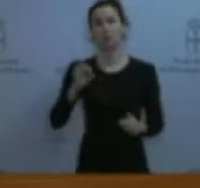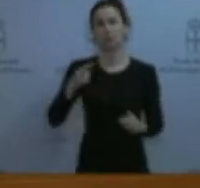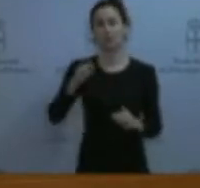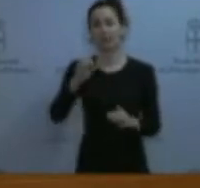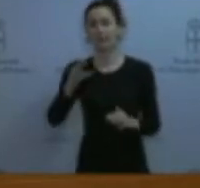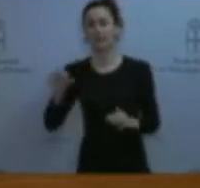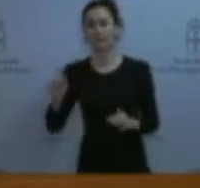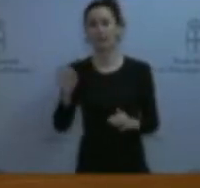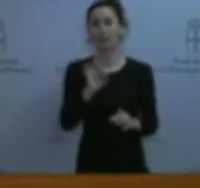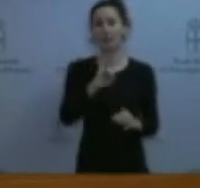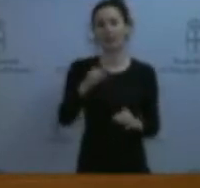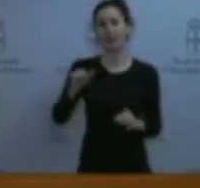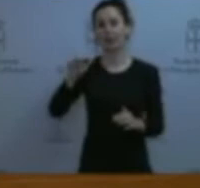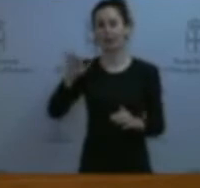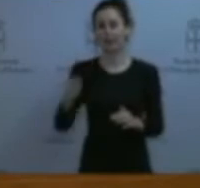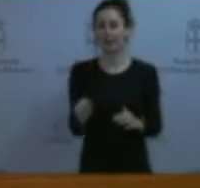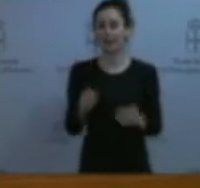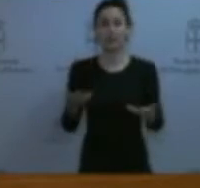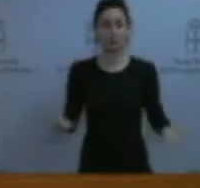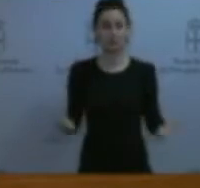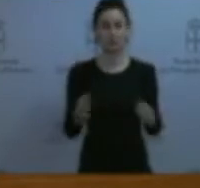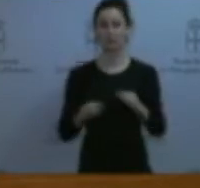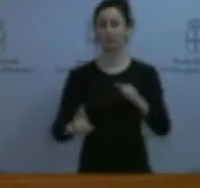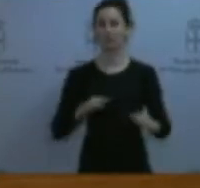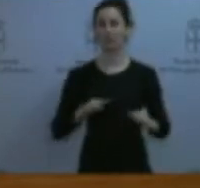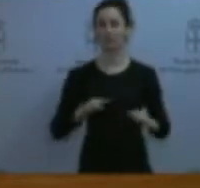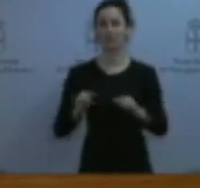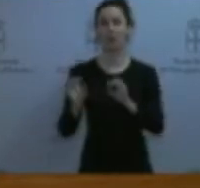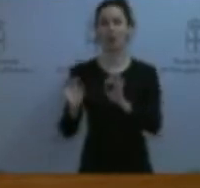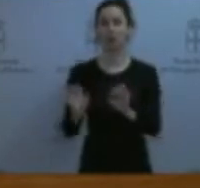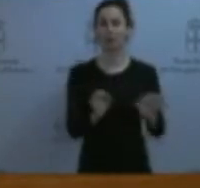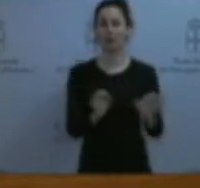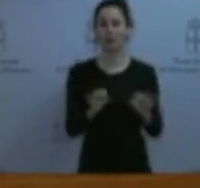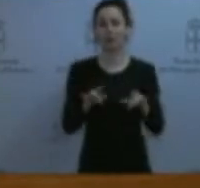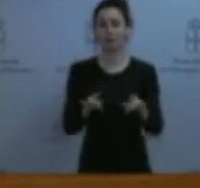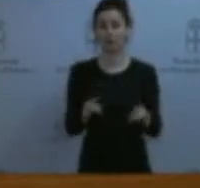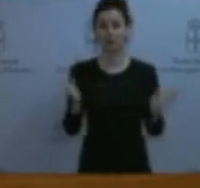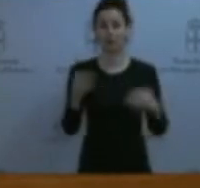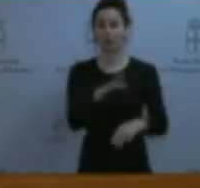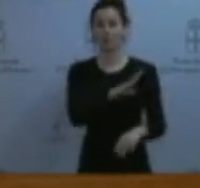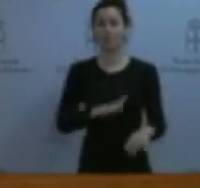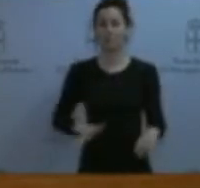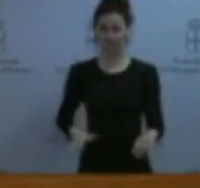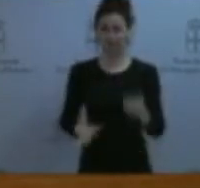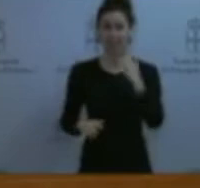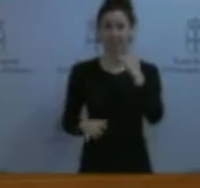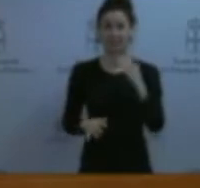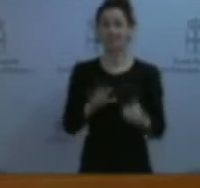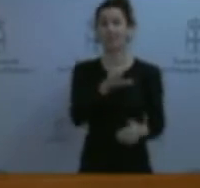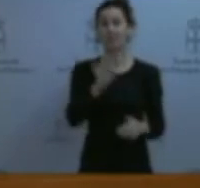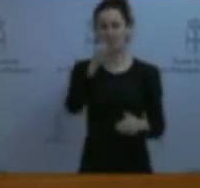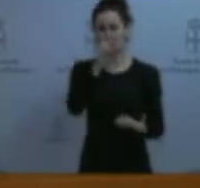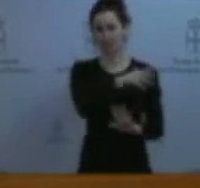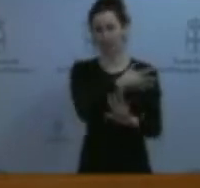Zalia, de la ausencia de directivas regionales de ordenación del territorio pendientes desde hace un cuarto de siglo, o de